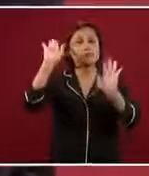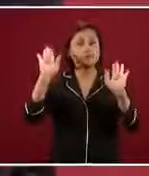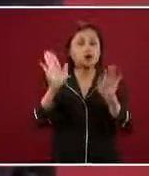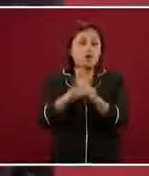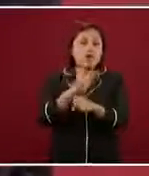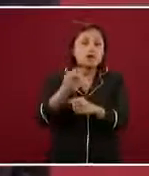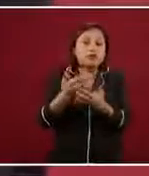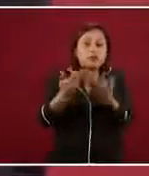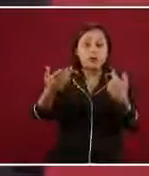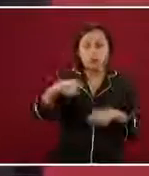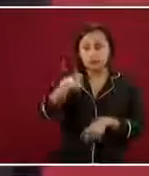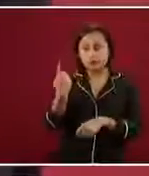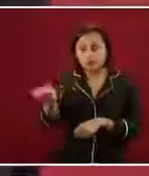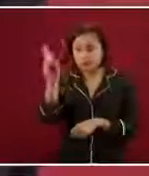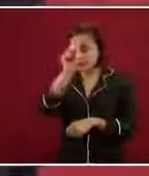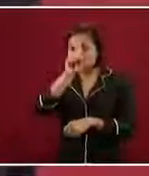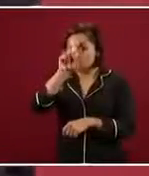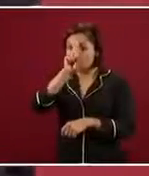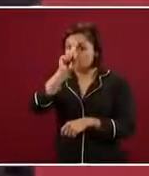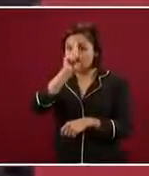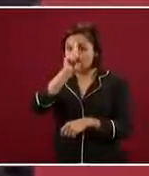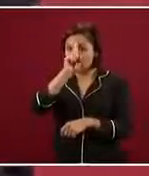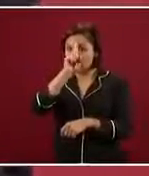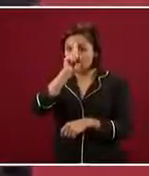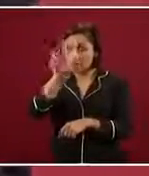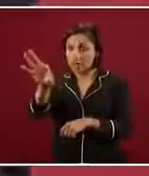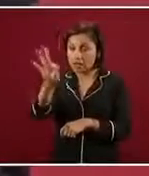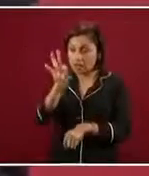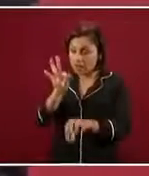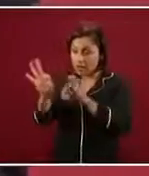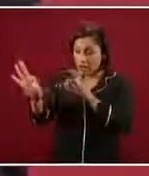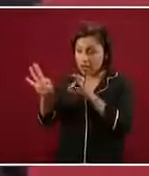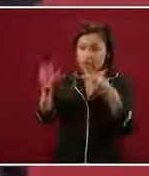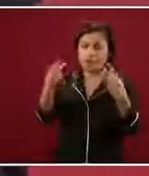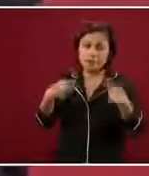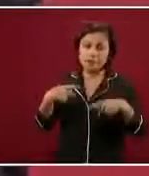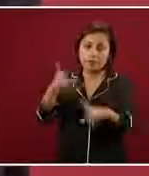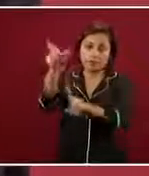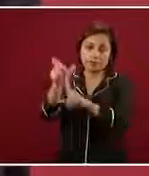mucha gente honesta, mucha gente íntegra,